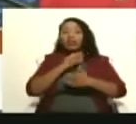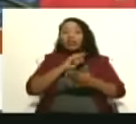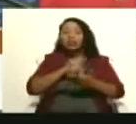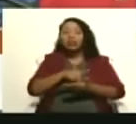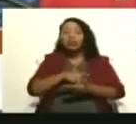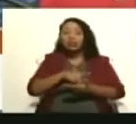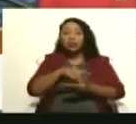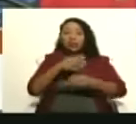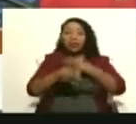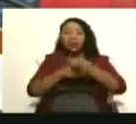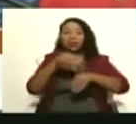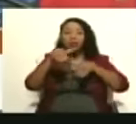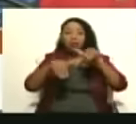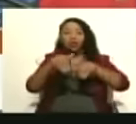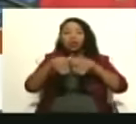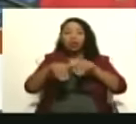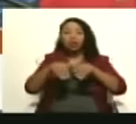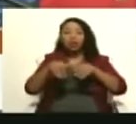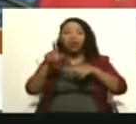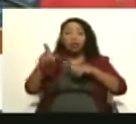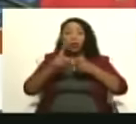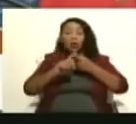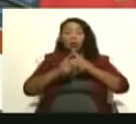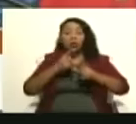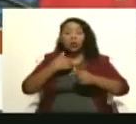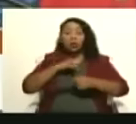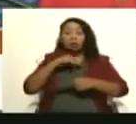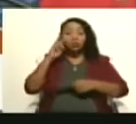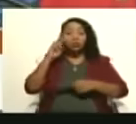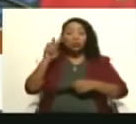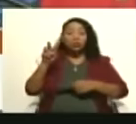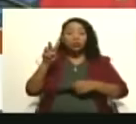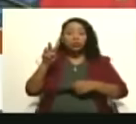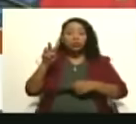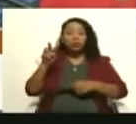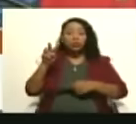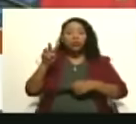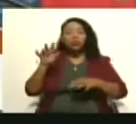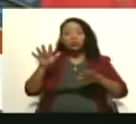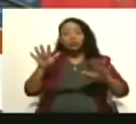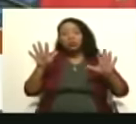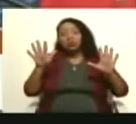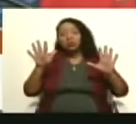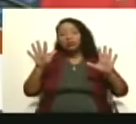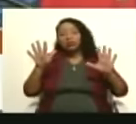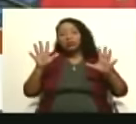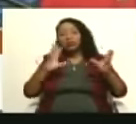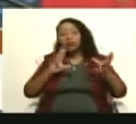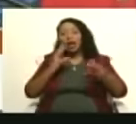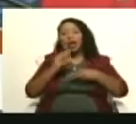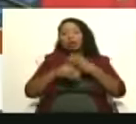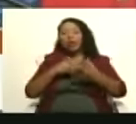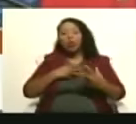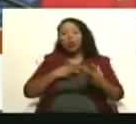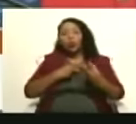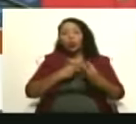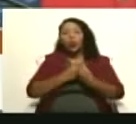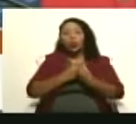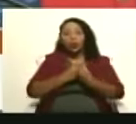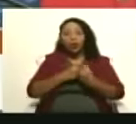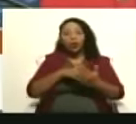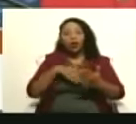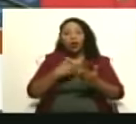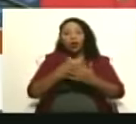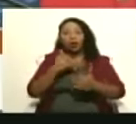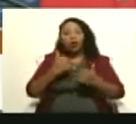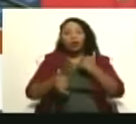y ejercer su voto. Son cosas que nosotros venimos observando y que por supuesto vamos a acompañar al Consejo Nacional Electoral hasta el último